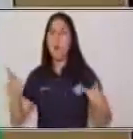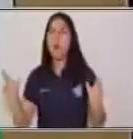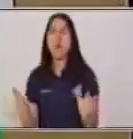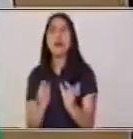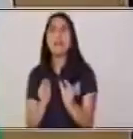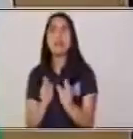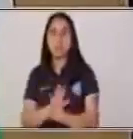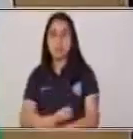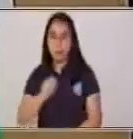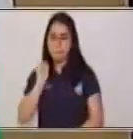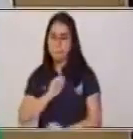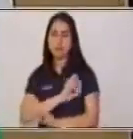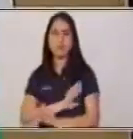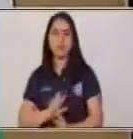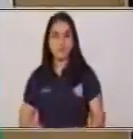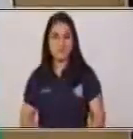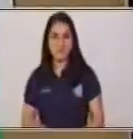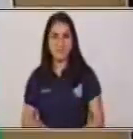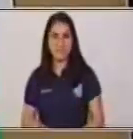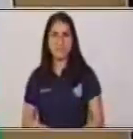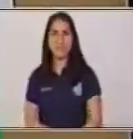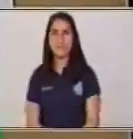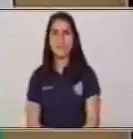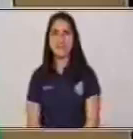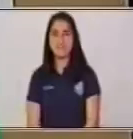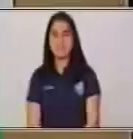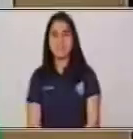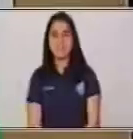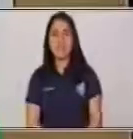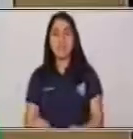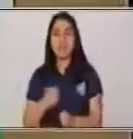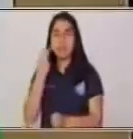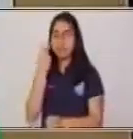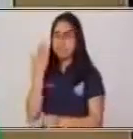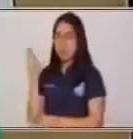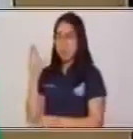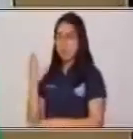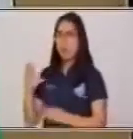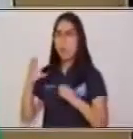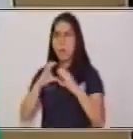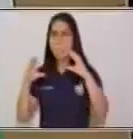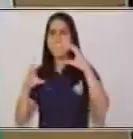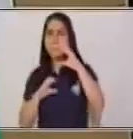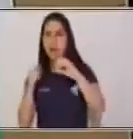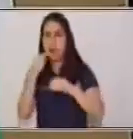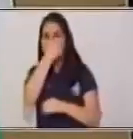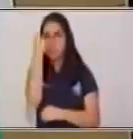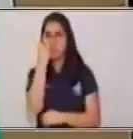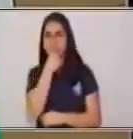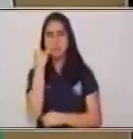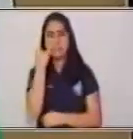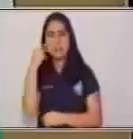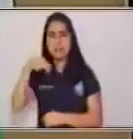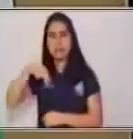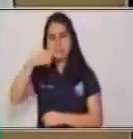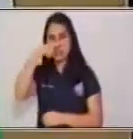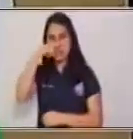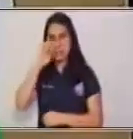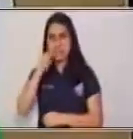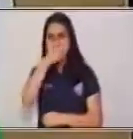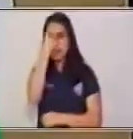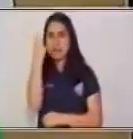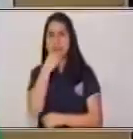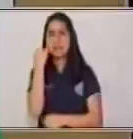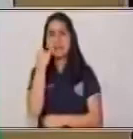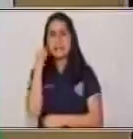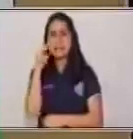tanto, párrafo de síntesis es un pequeño resumen de lo que ya encontramos en la introducción, de lo que